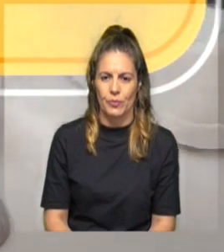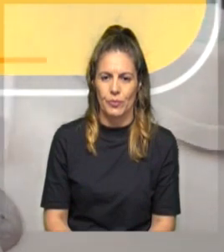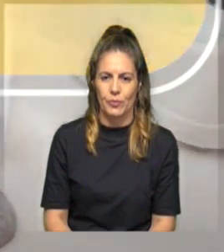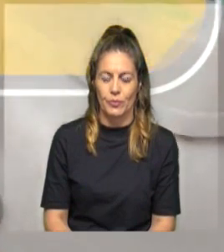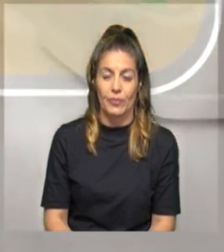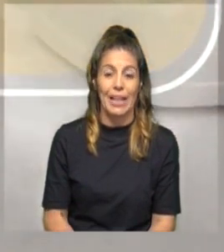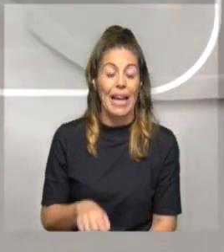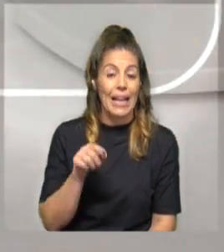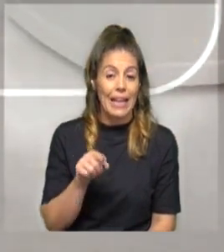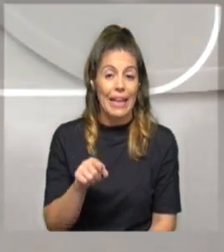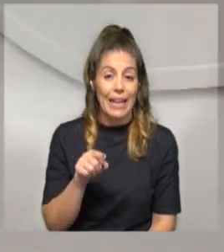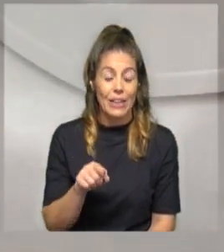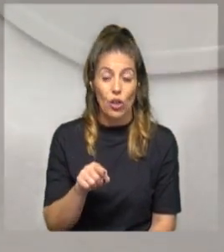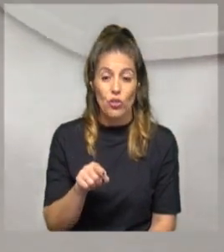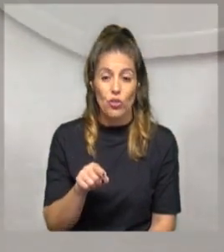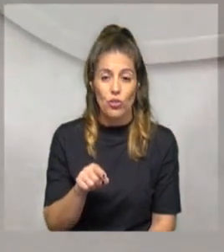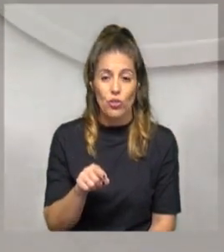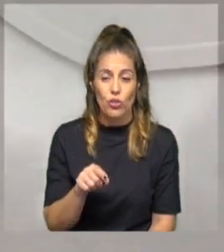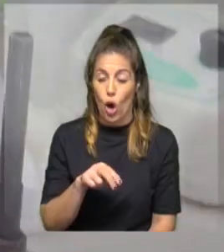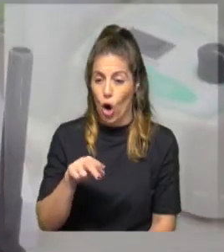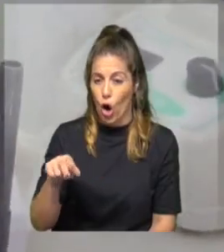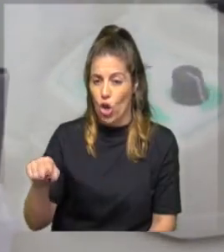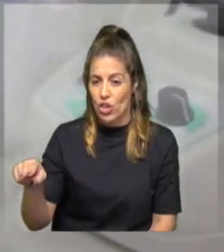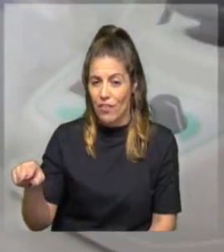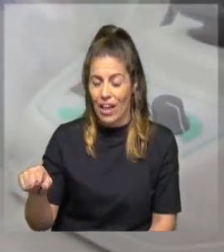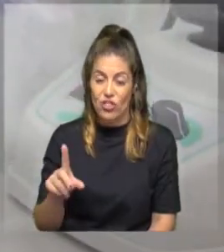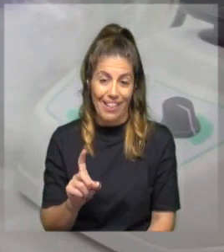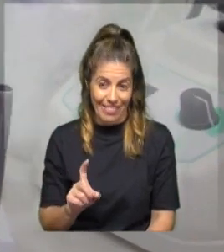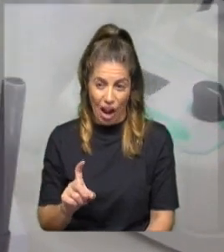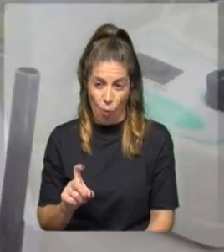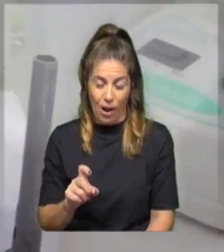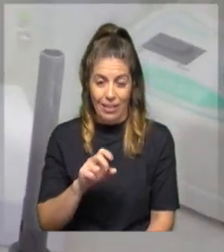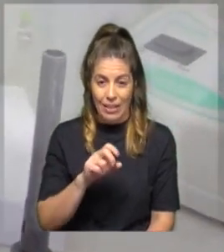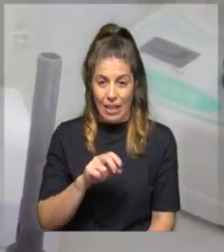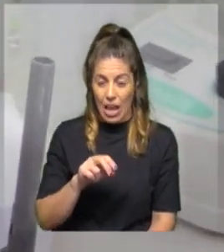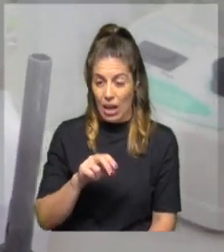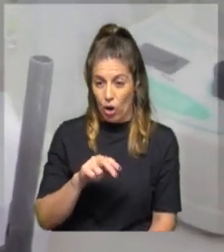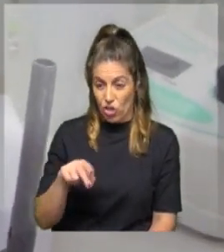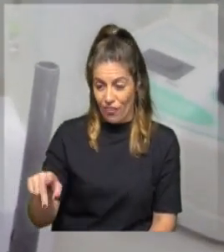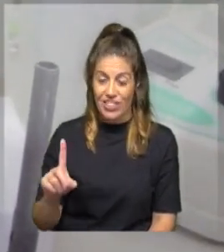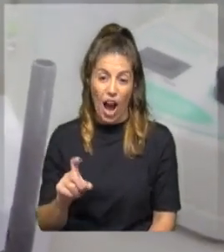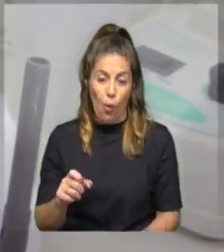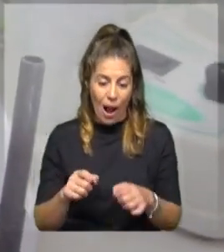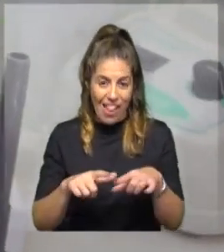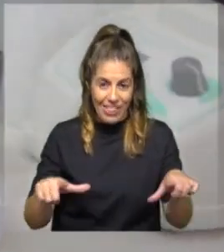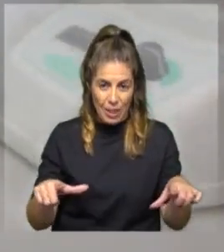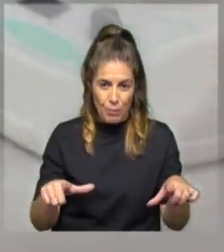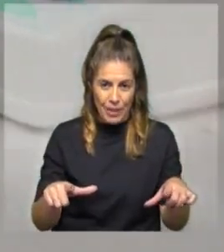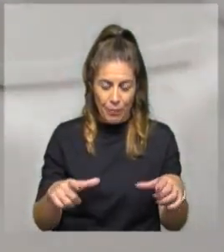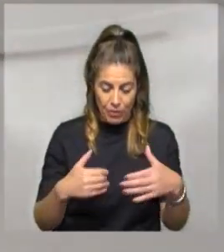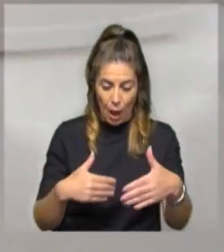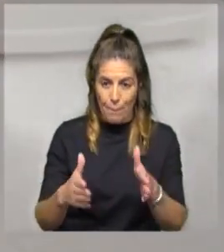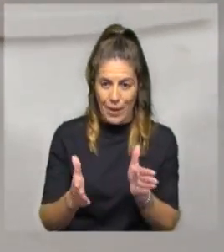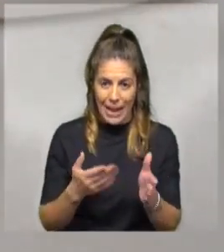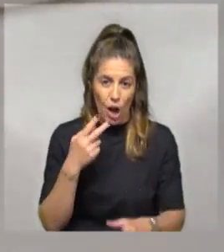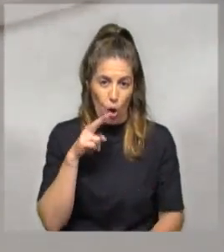Estos son cultivos conservados en agua estéril, ¿no? Lo que hacemos es sembrar en una placa de Petri, como